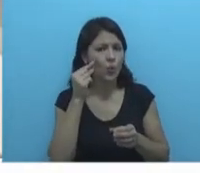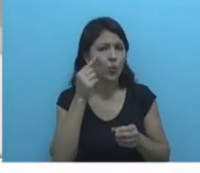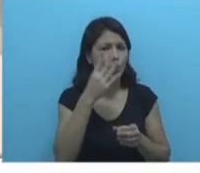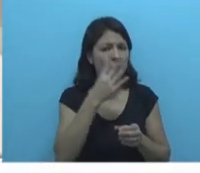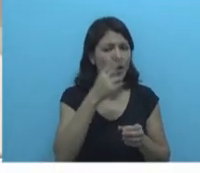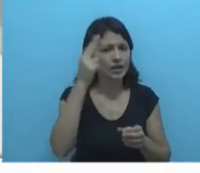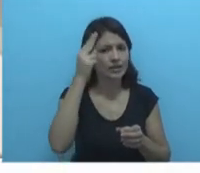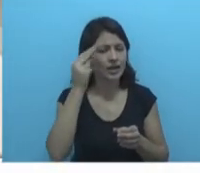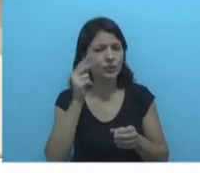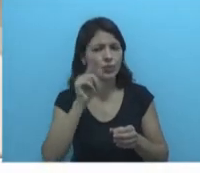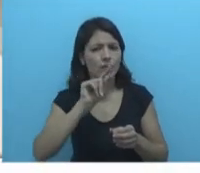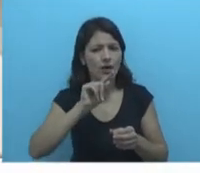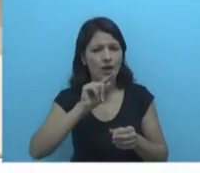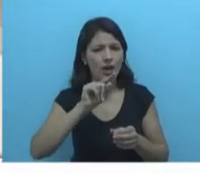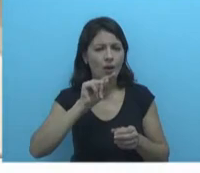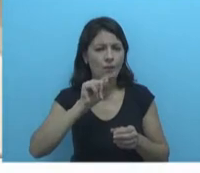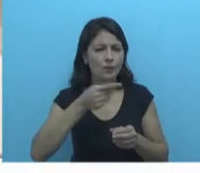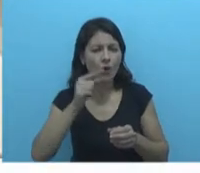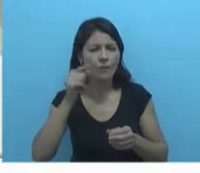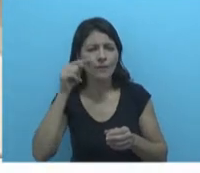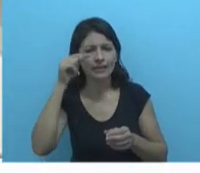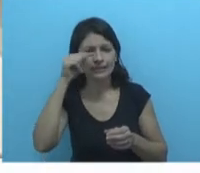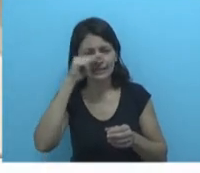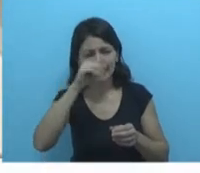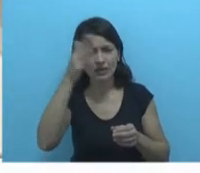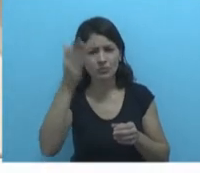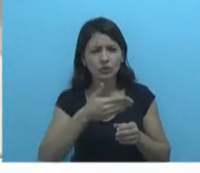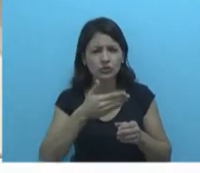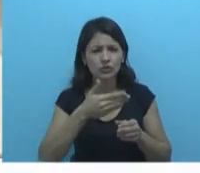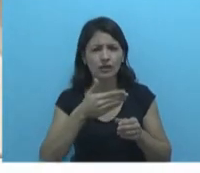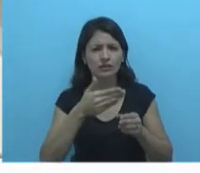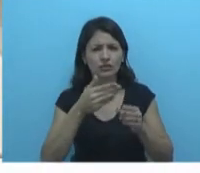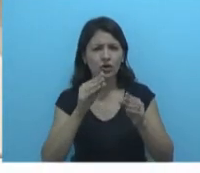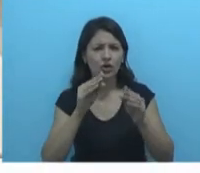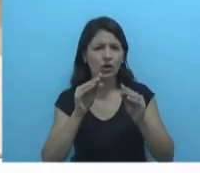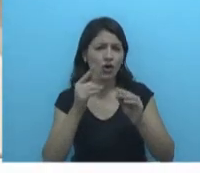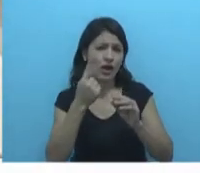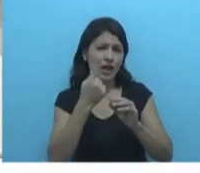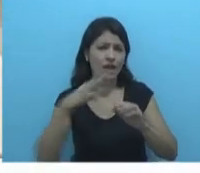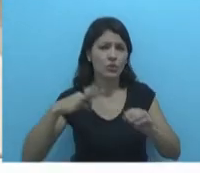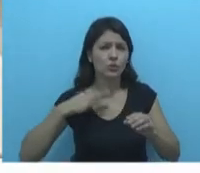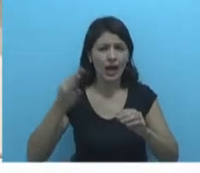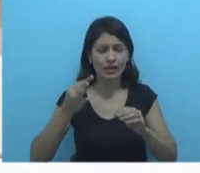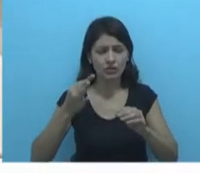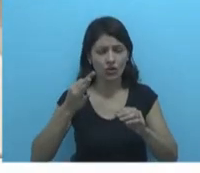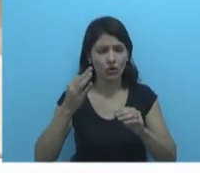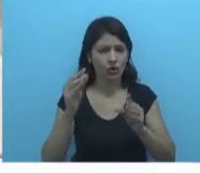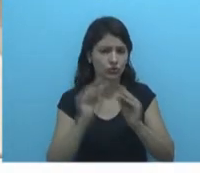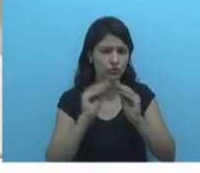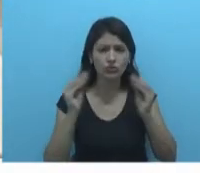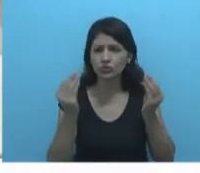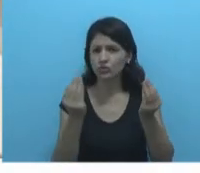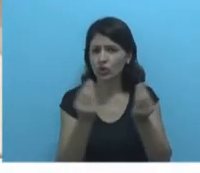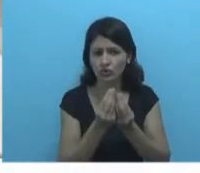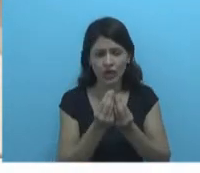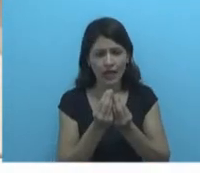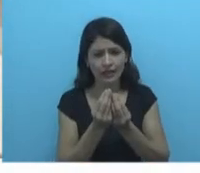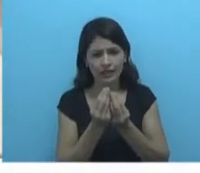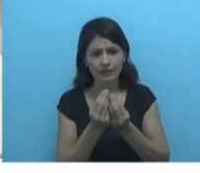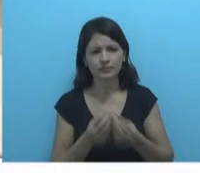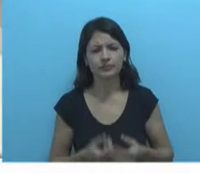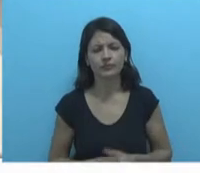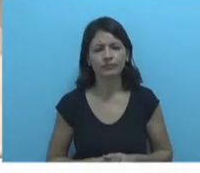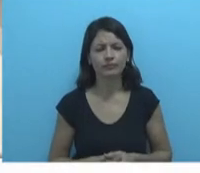kilogramos por año. La verdad es que esta medida no va a bajar los precios en el corto